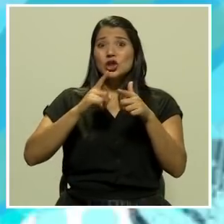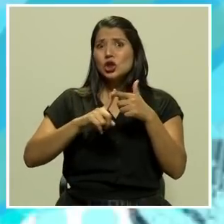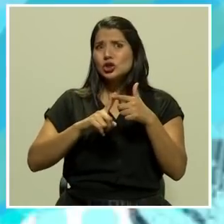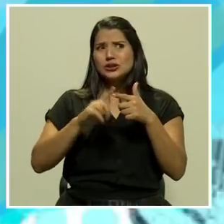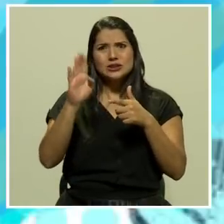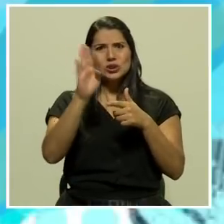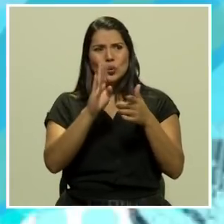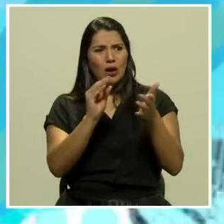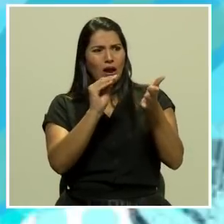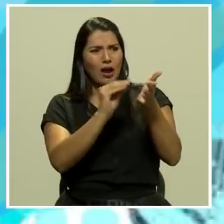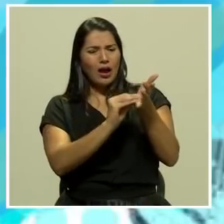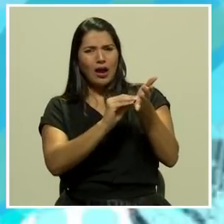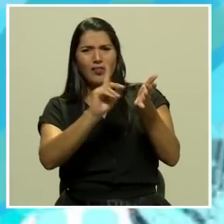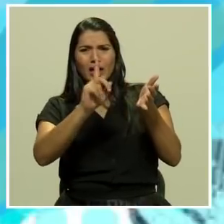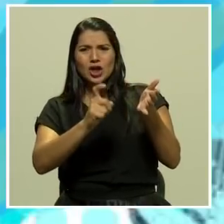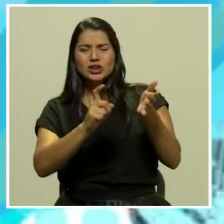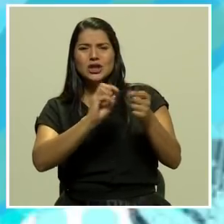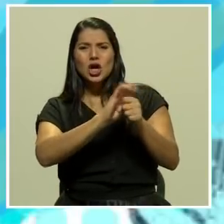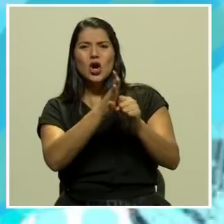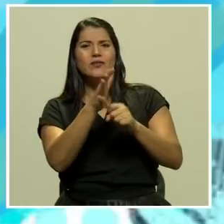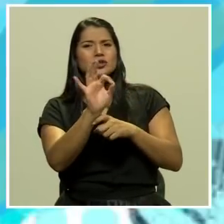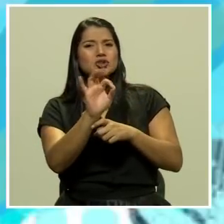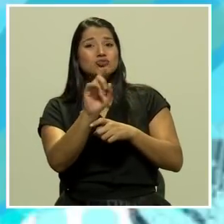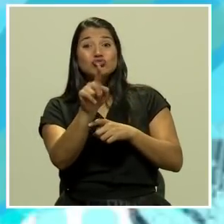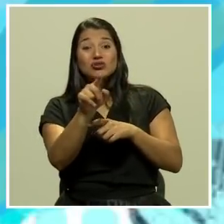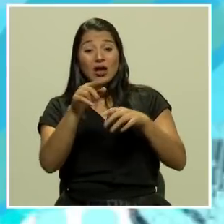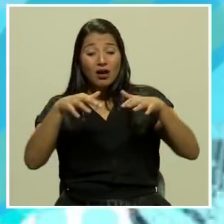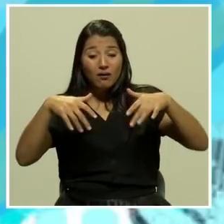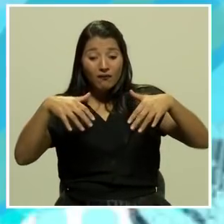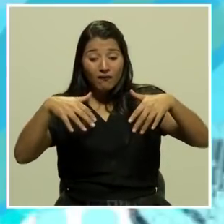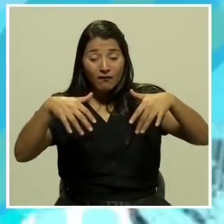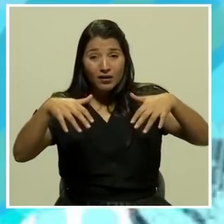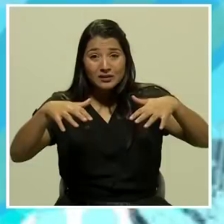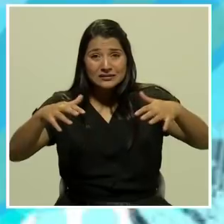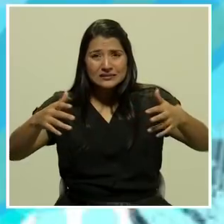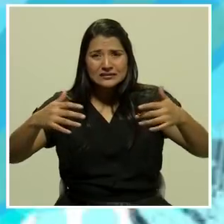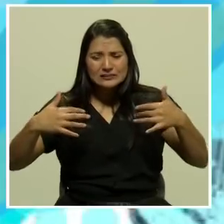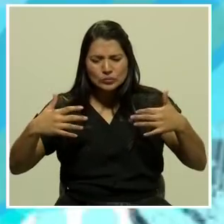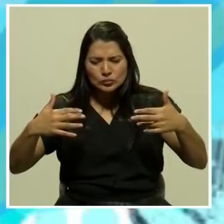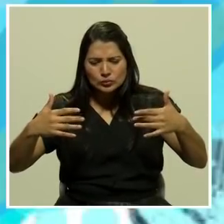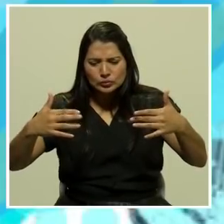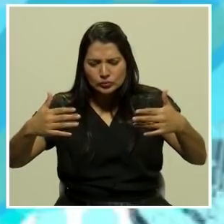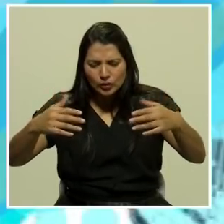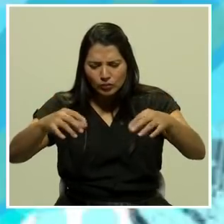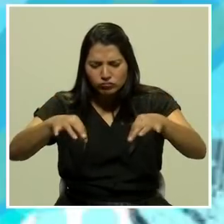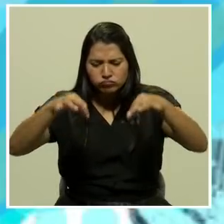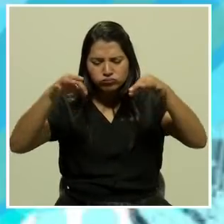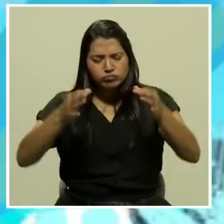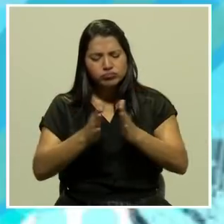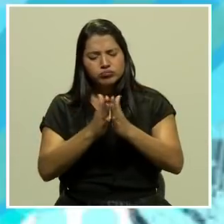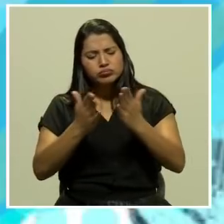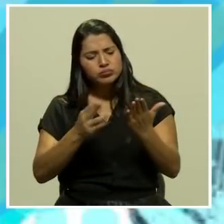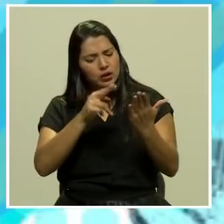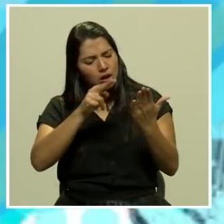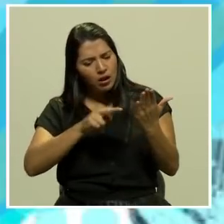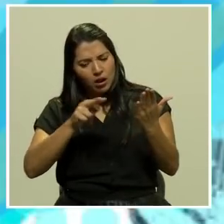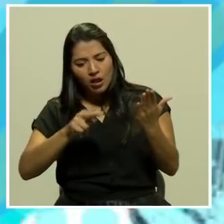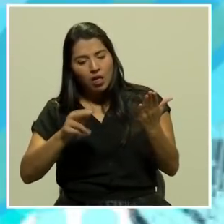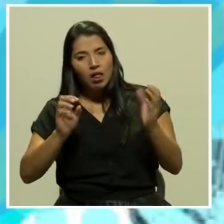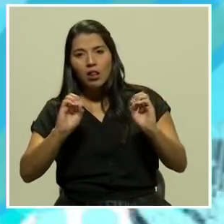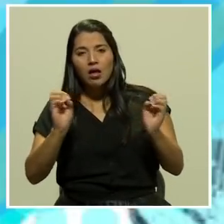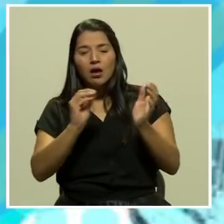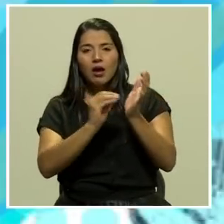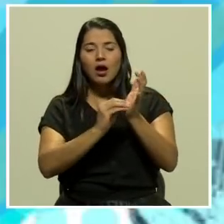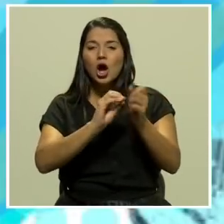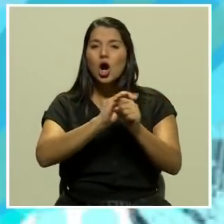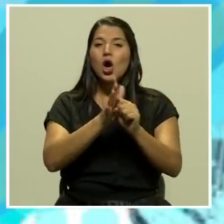COVID-19 prácticamente no aparece en los expedientes. Y los médicos que saben clínicamente que es COVID-19 y